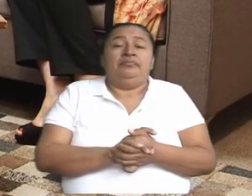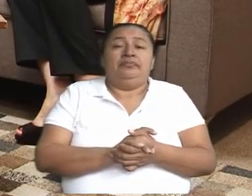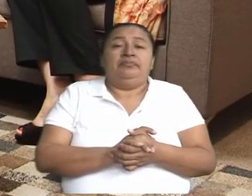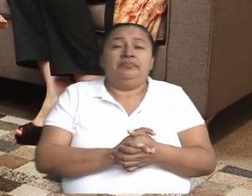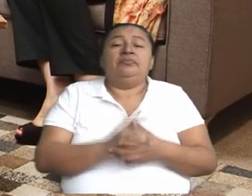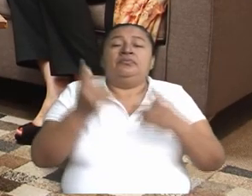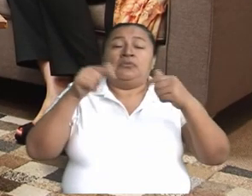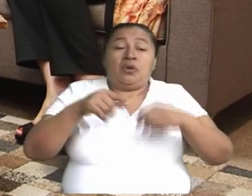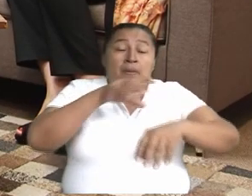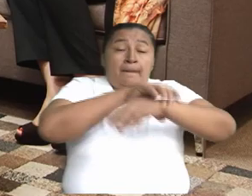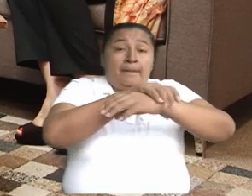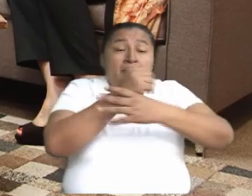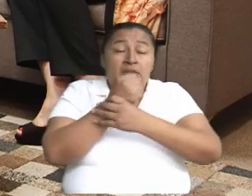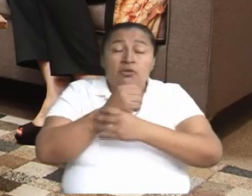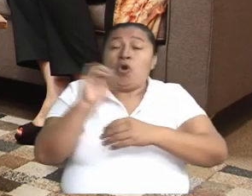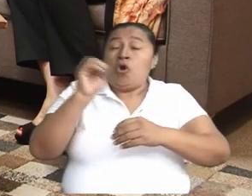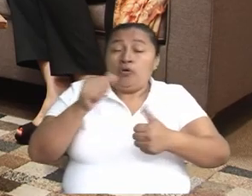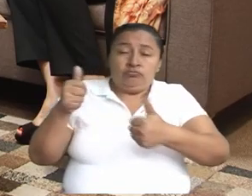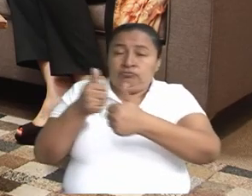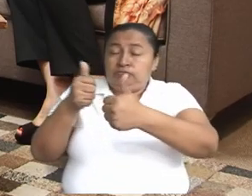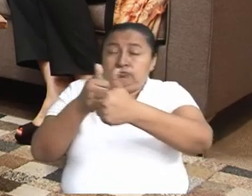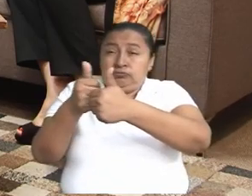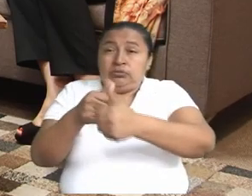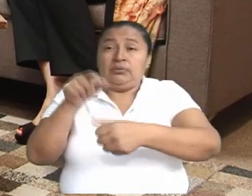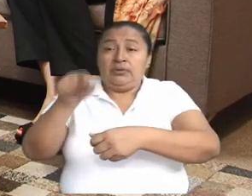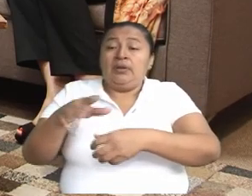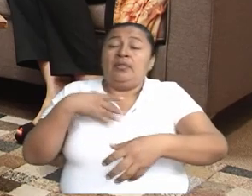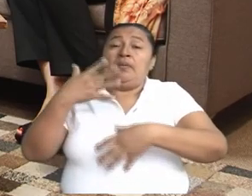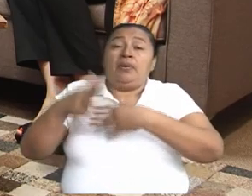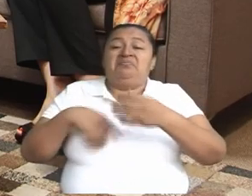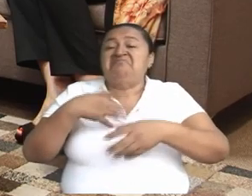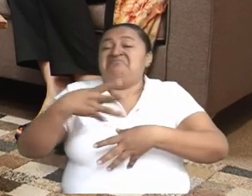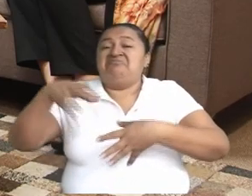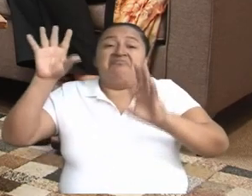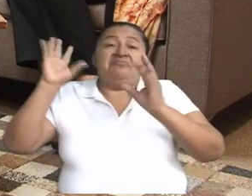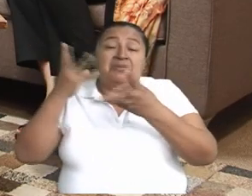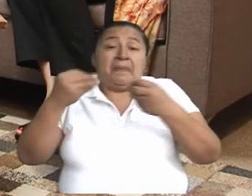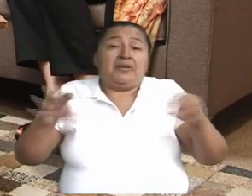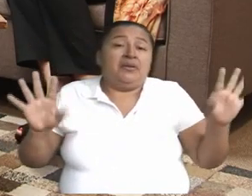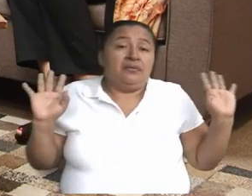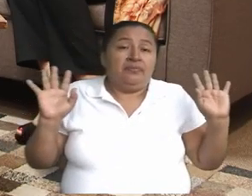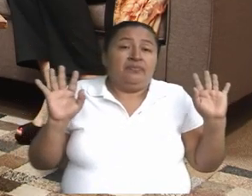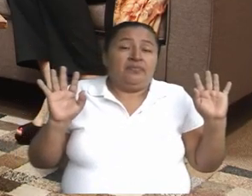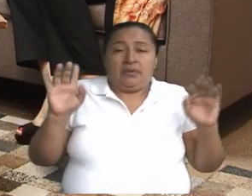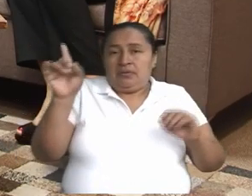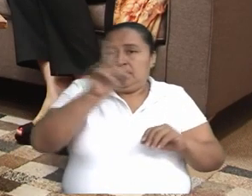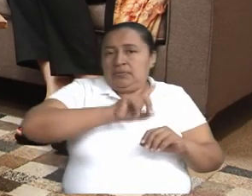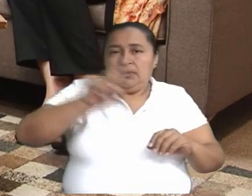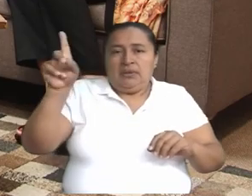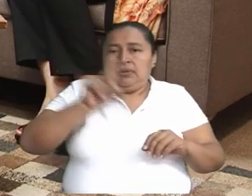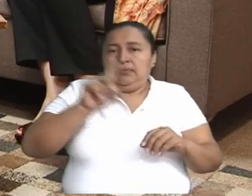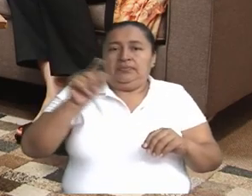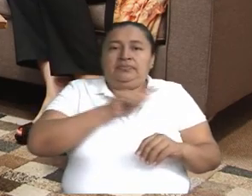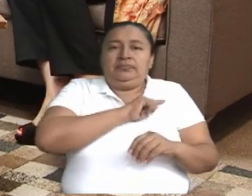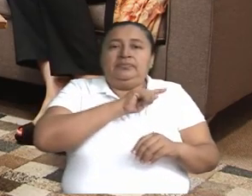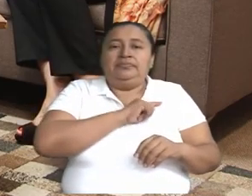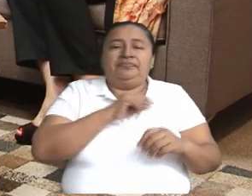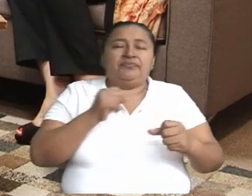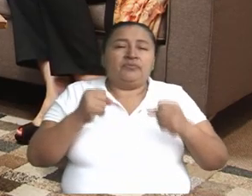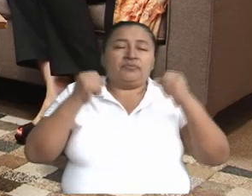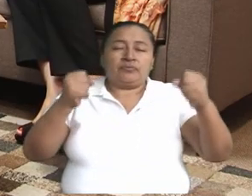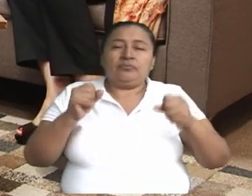Los echan presos, los persiguen para sacarlos del juego político electoral. No tienen la fuerza